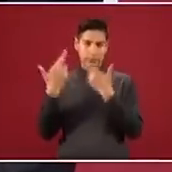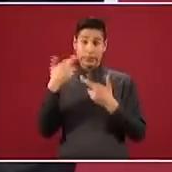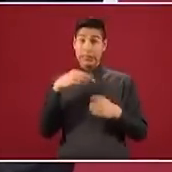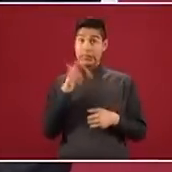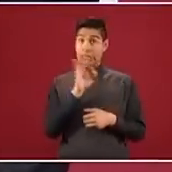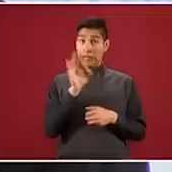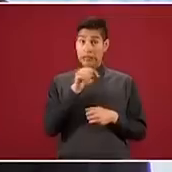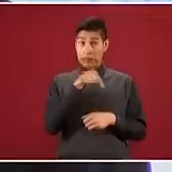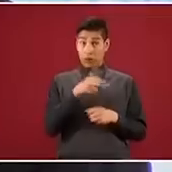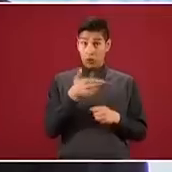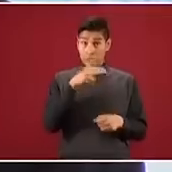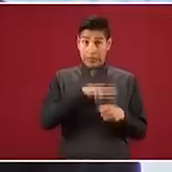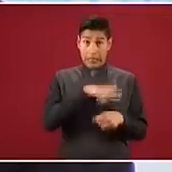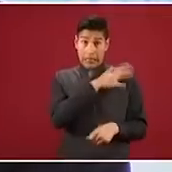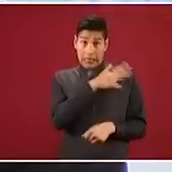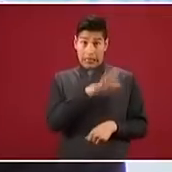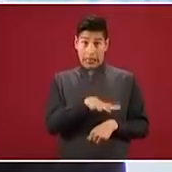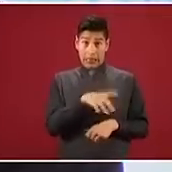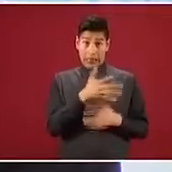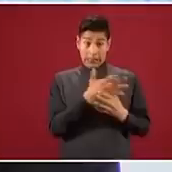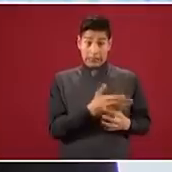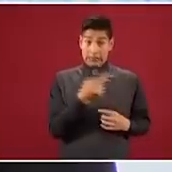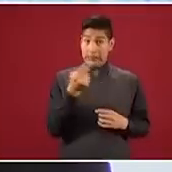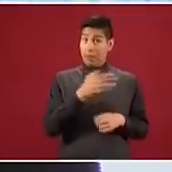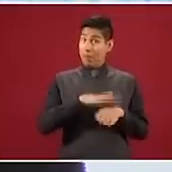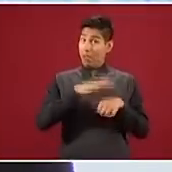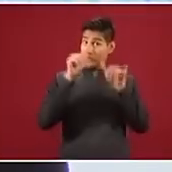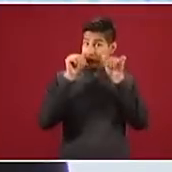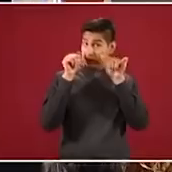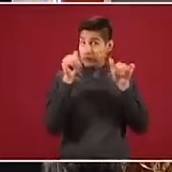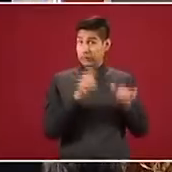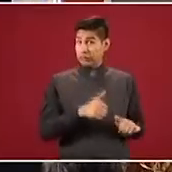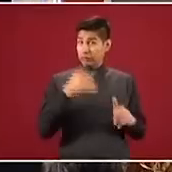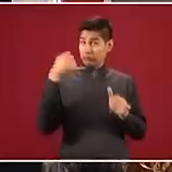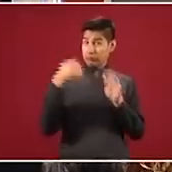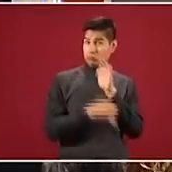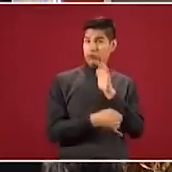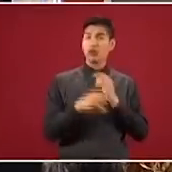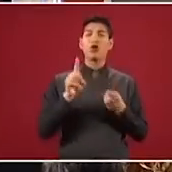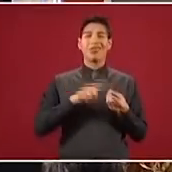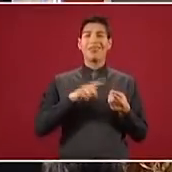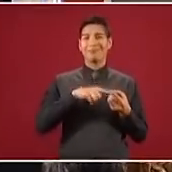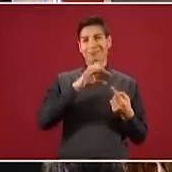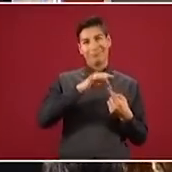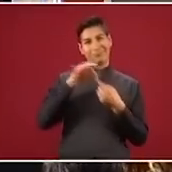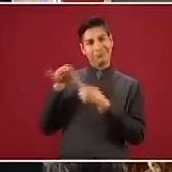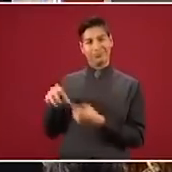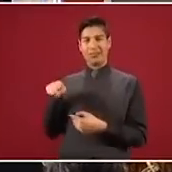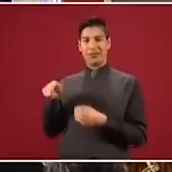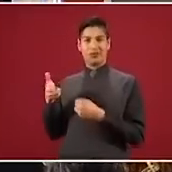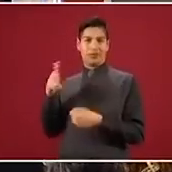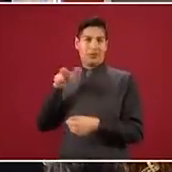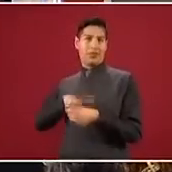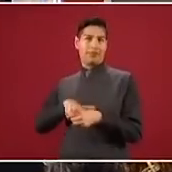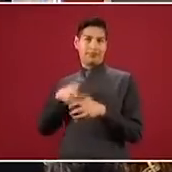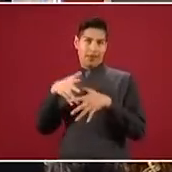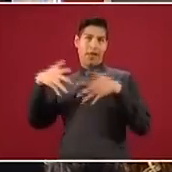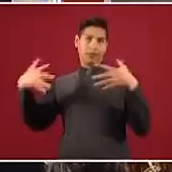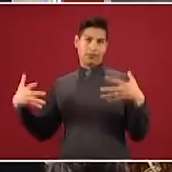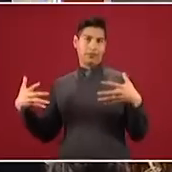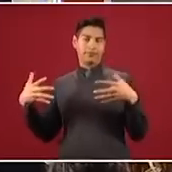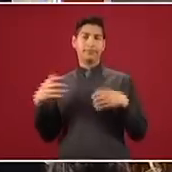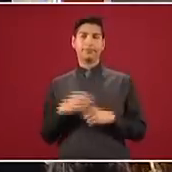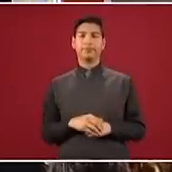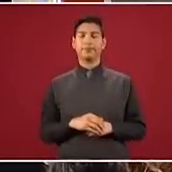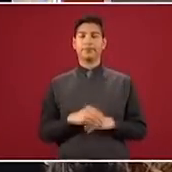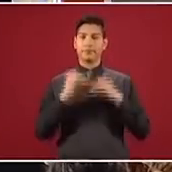generales consideran que necesitan atención más avanzada. La siguiente. Ahora, queremos dejar claro